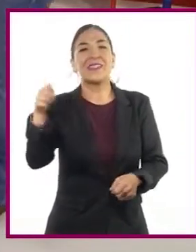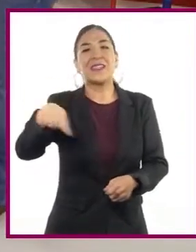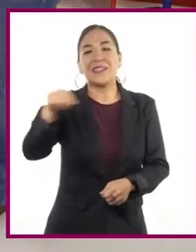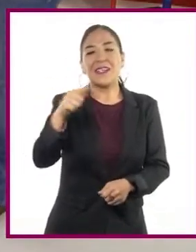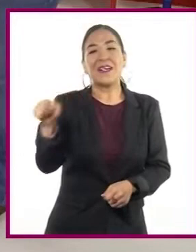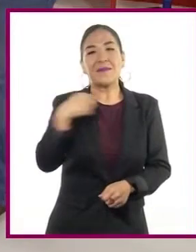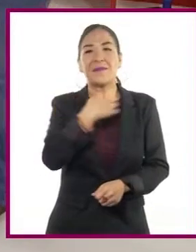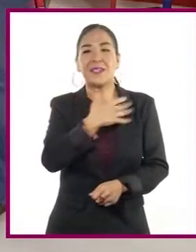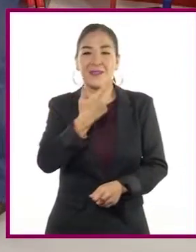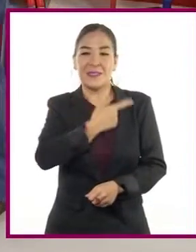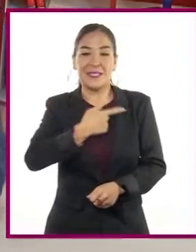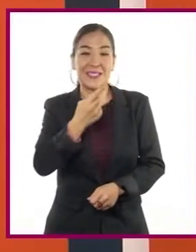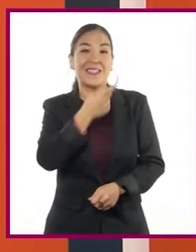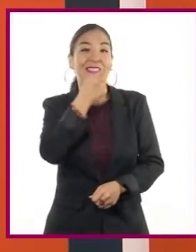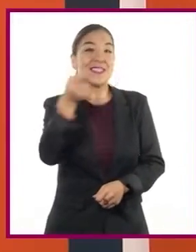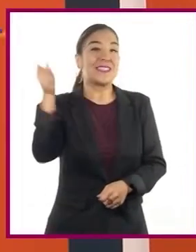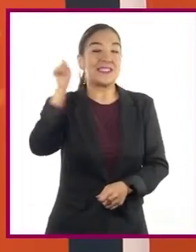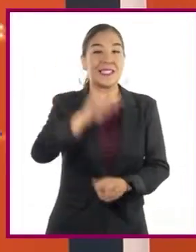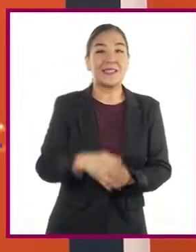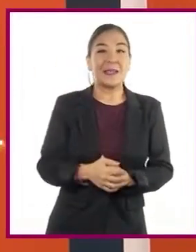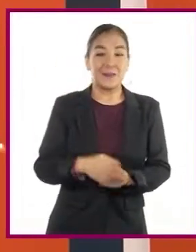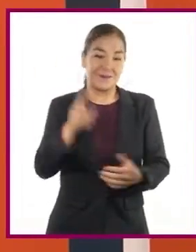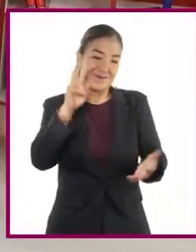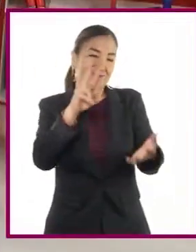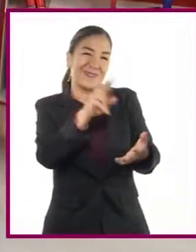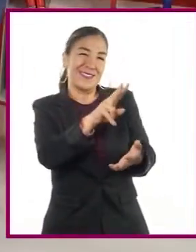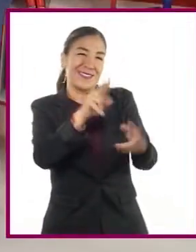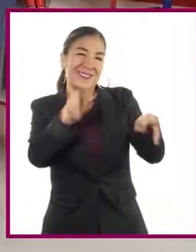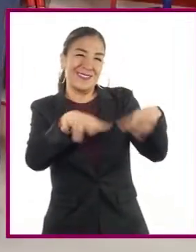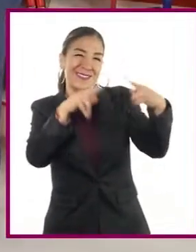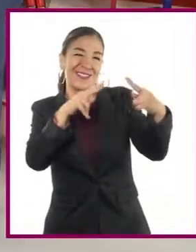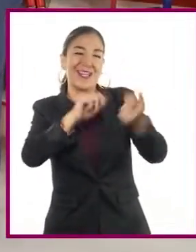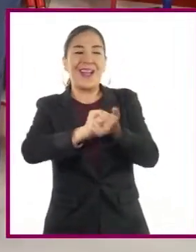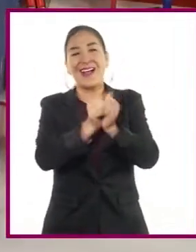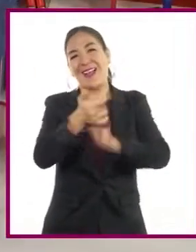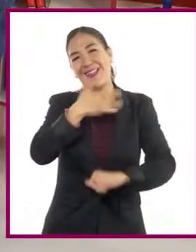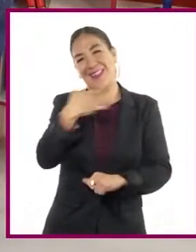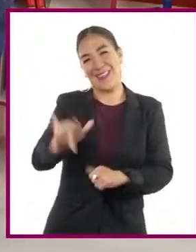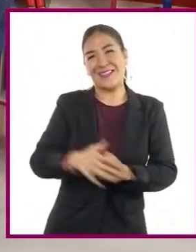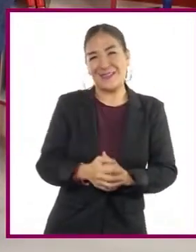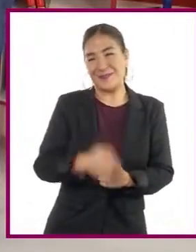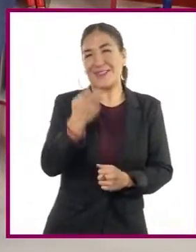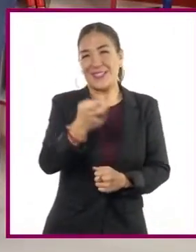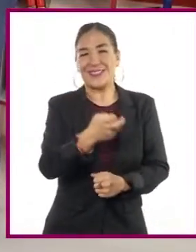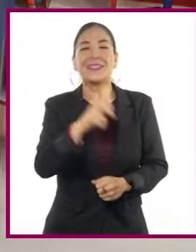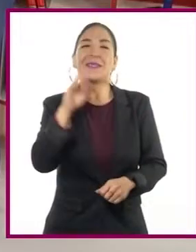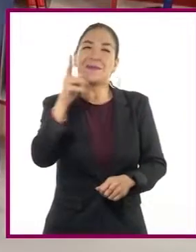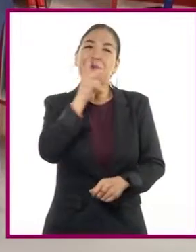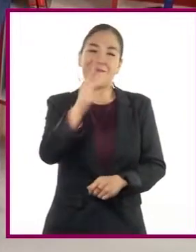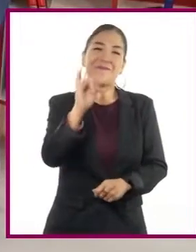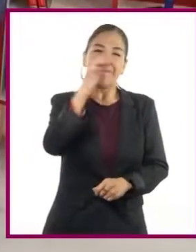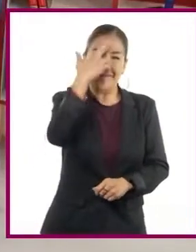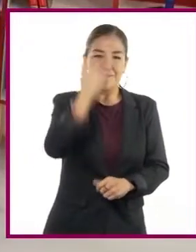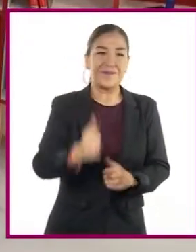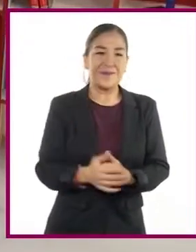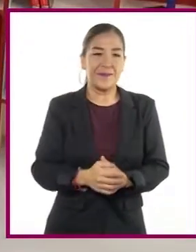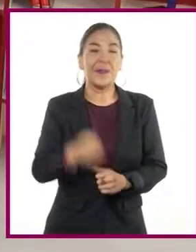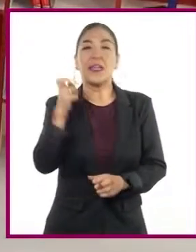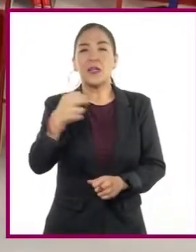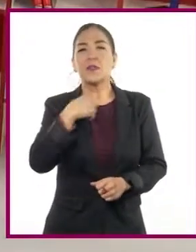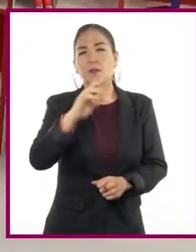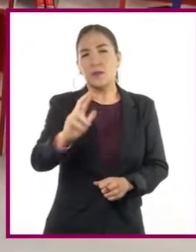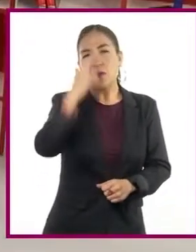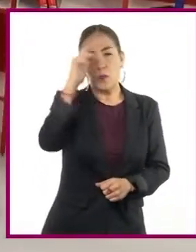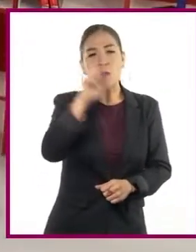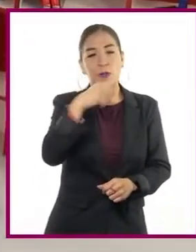Y como dicen, por ahí de la vista nace el amor. Sí, tienes razón. Fíjate que recuerdo cuando